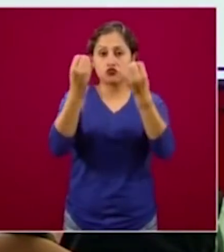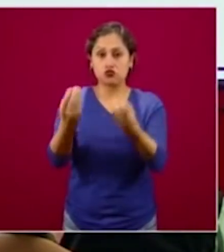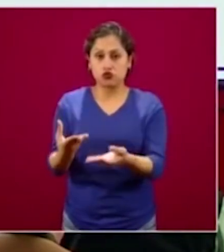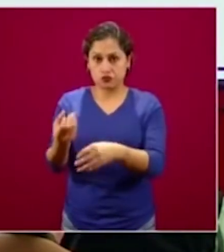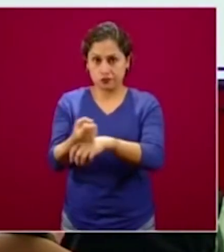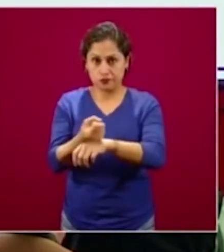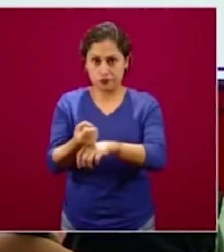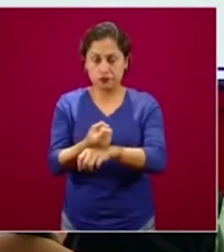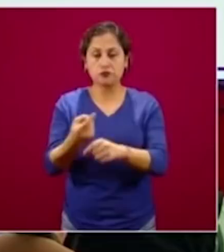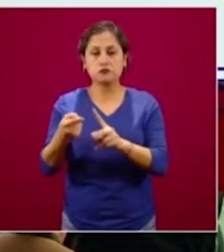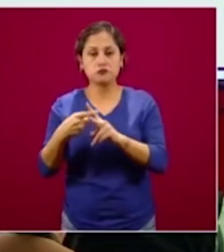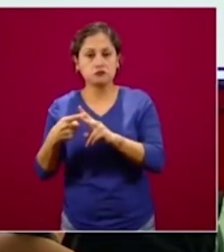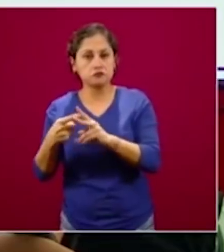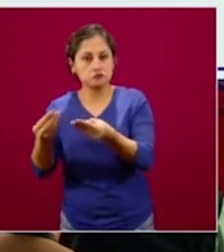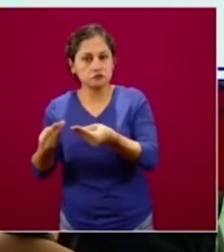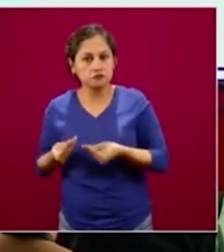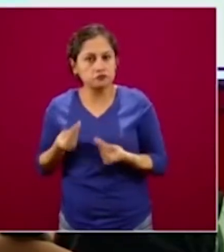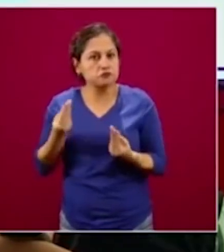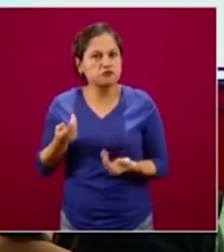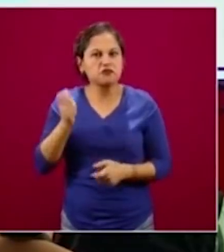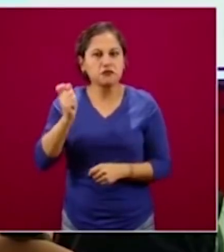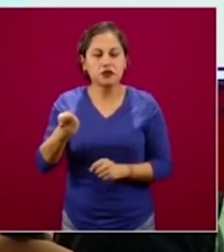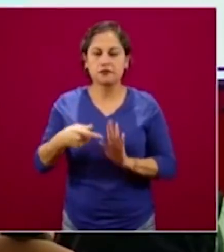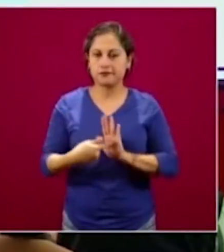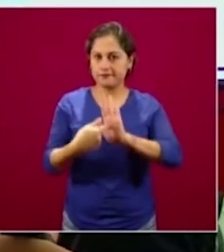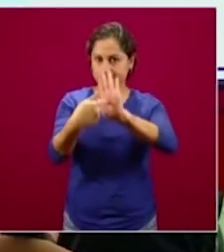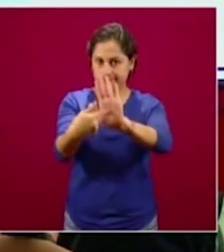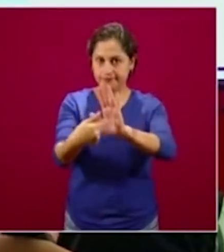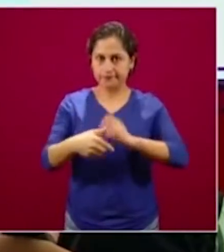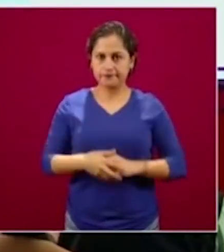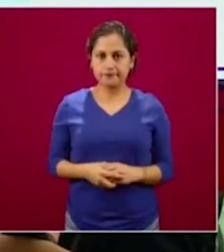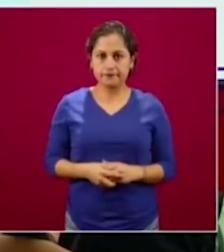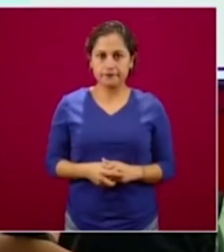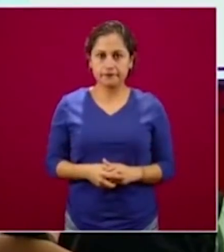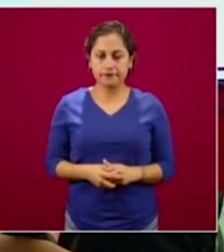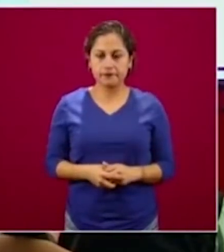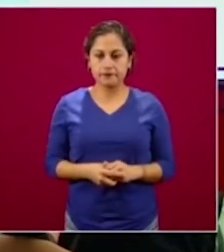favor, que es lo que les voy a presentar a continuación.